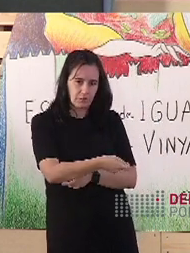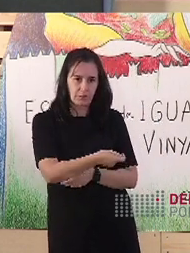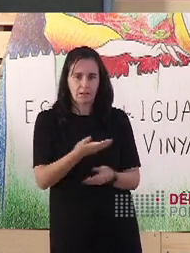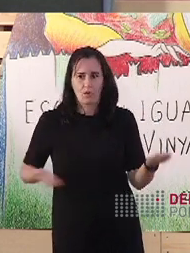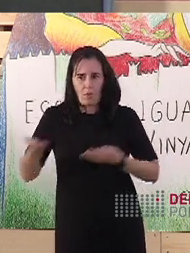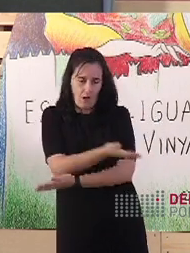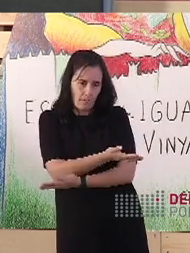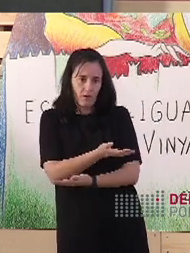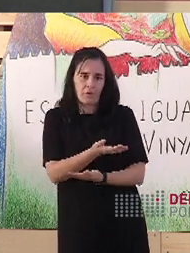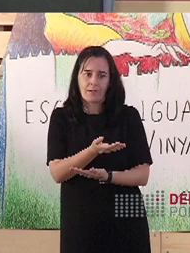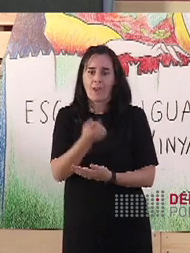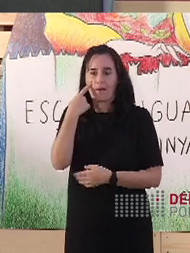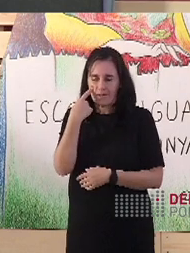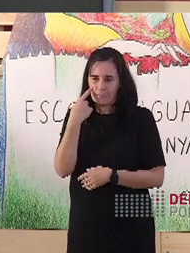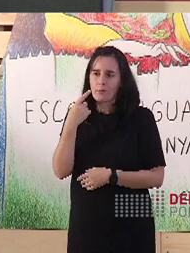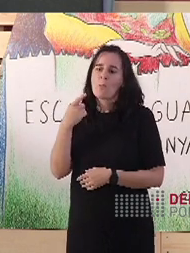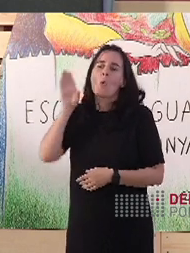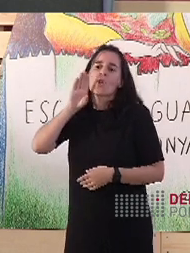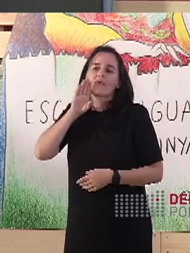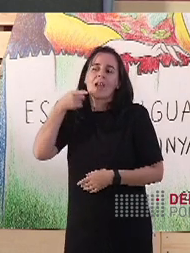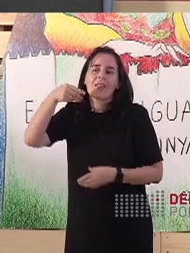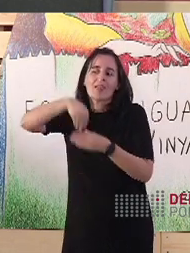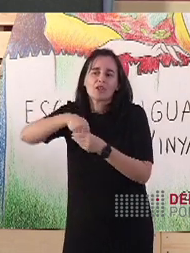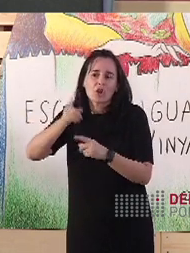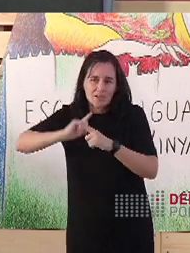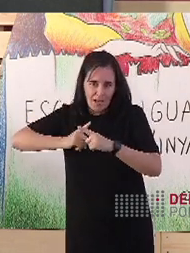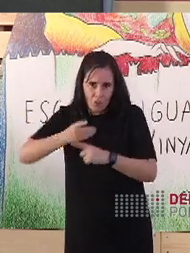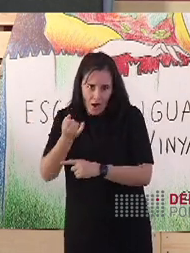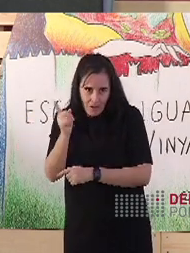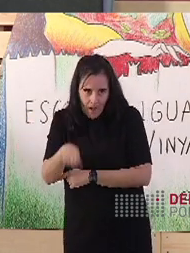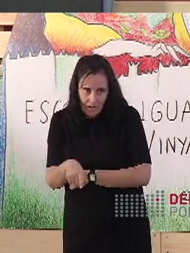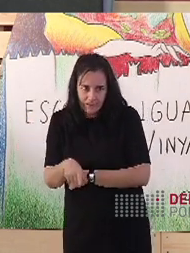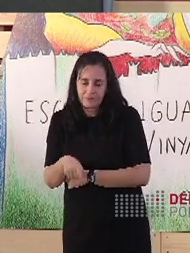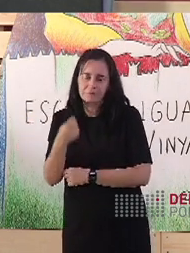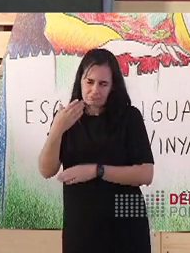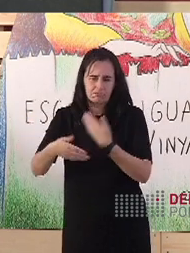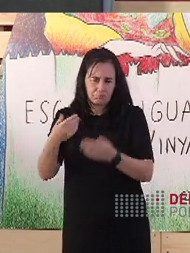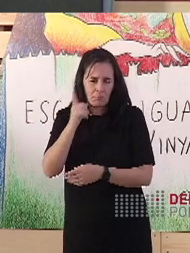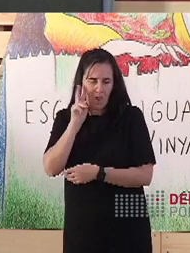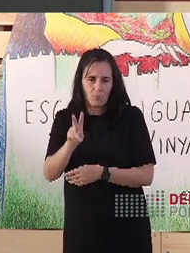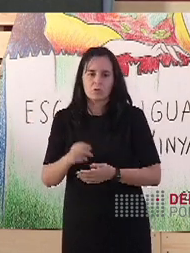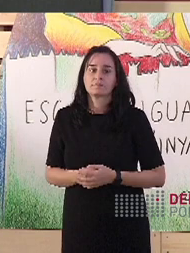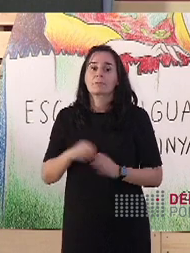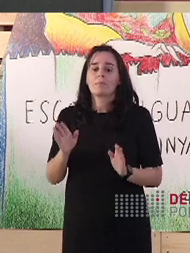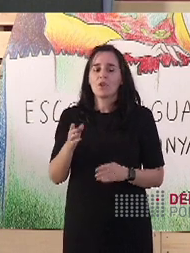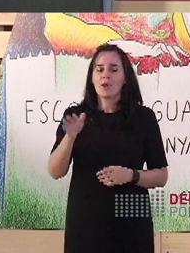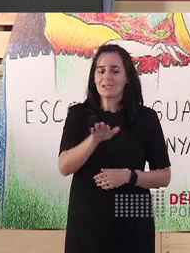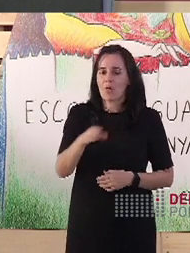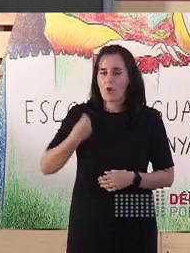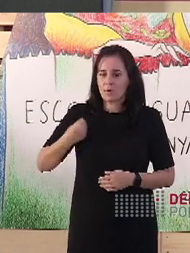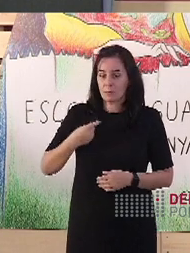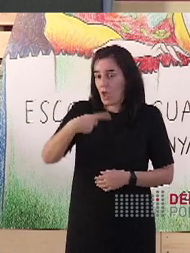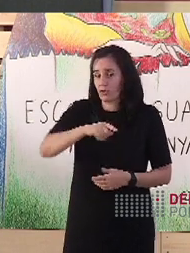la prostitución es sexo. Bueno, vamos a ir viéndolo, ¿no? Pero ¿dónde tienen este espacio garantizado, ¿no?, en el que pueden hacer lo que les dé la gana? Bueno, pues